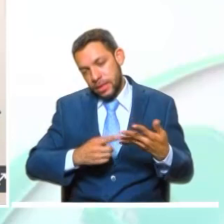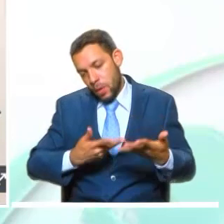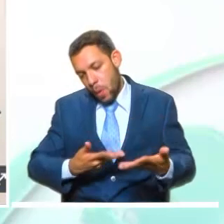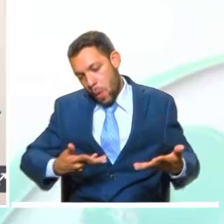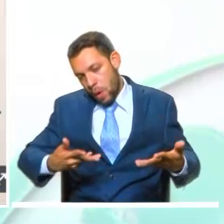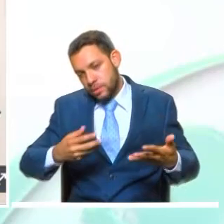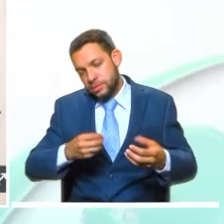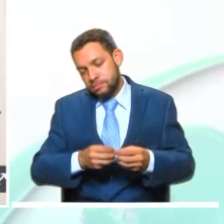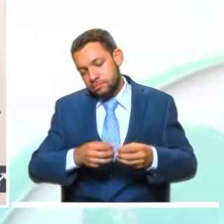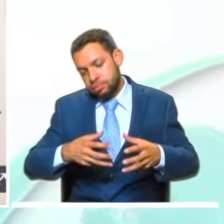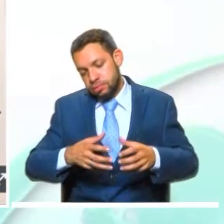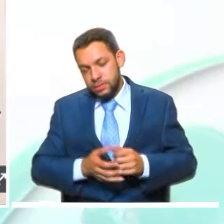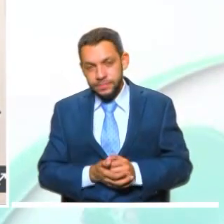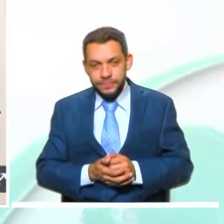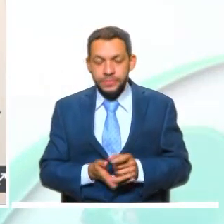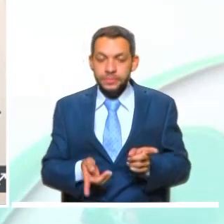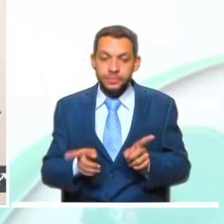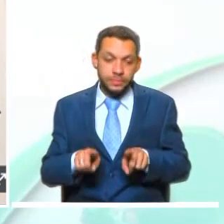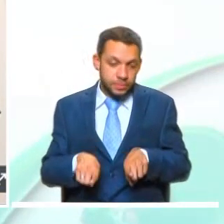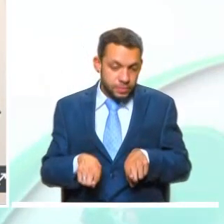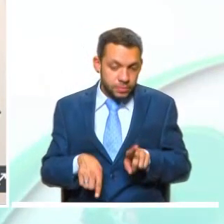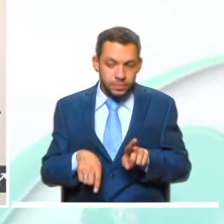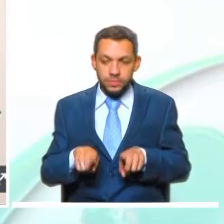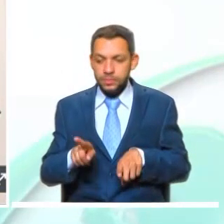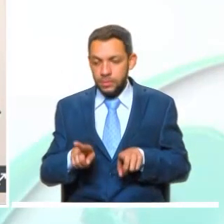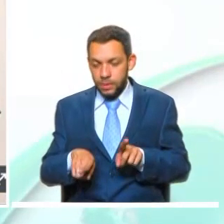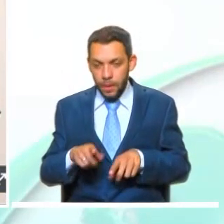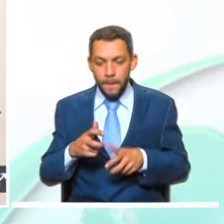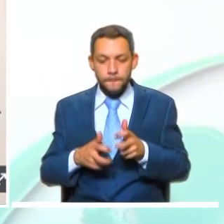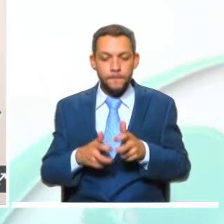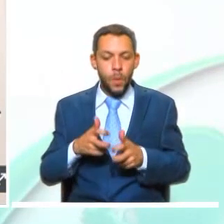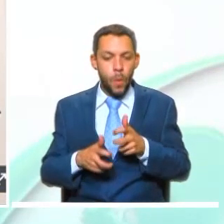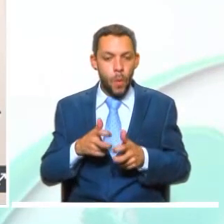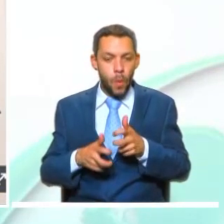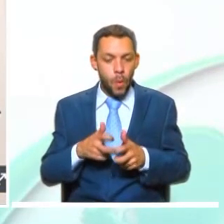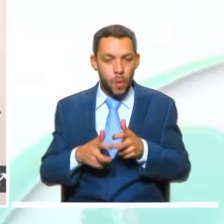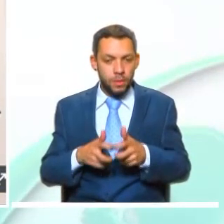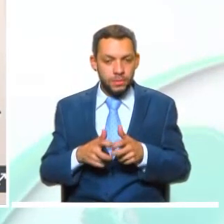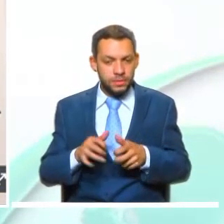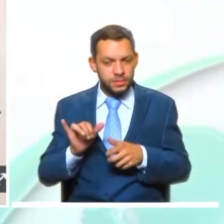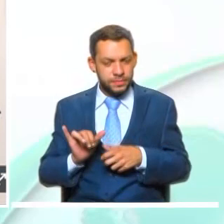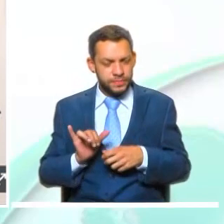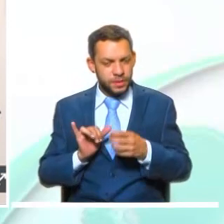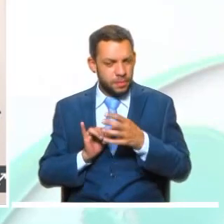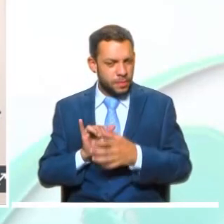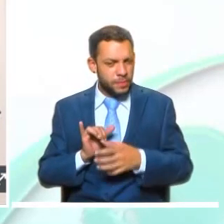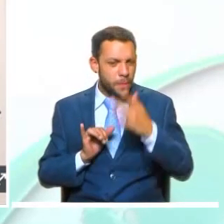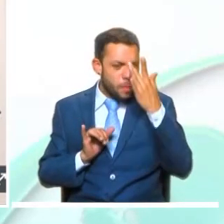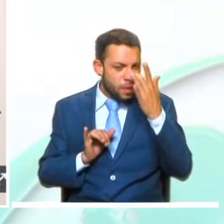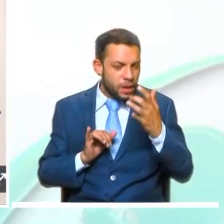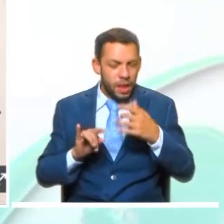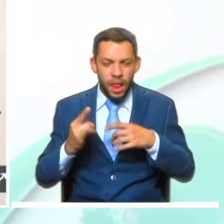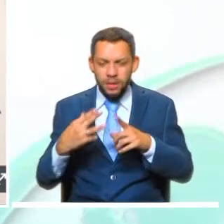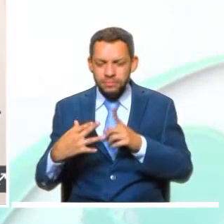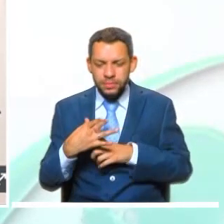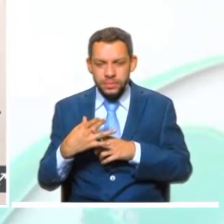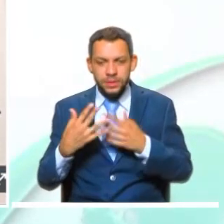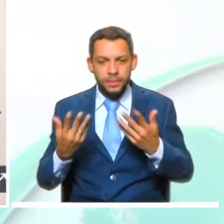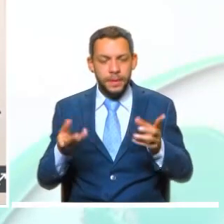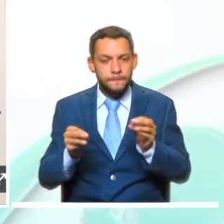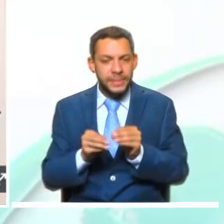puede que tenga también un problema en el útero entonces ahí se me duelen los ovarios porque no el útero 3